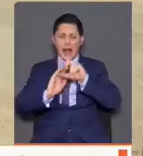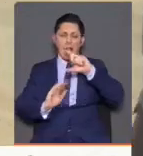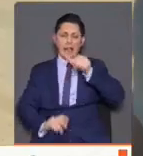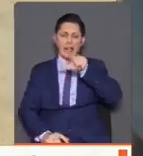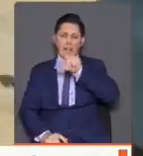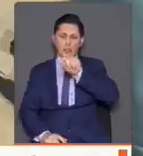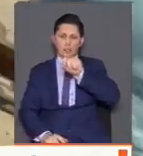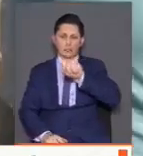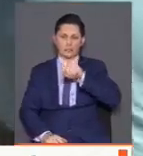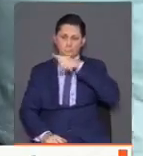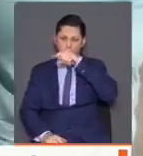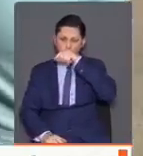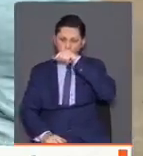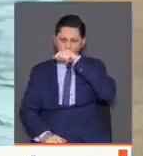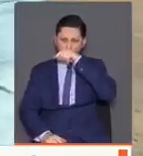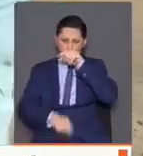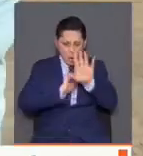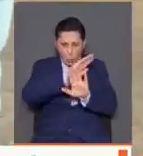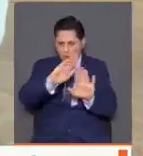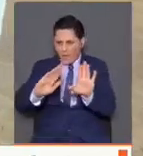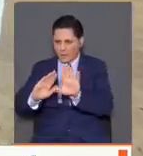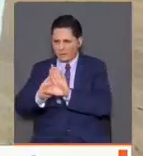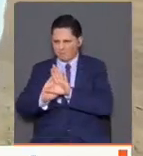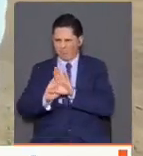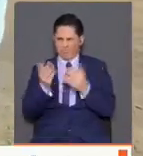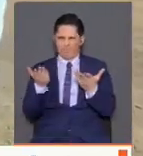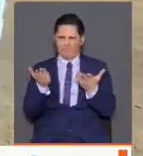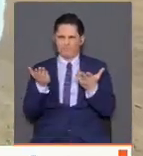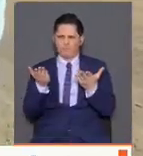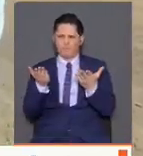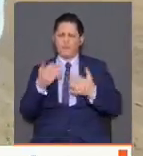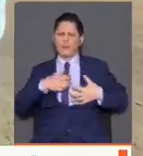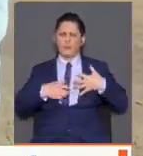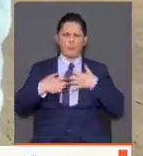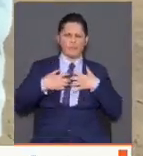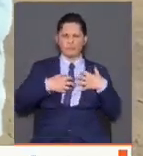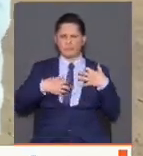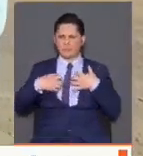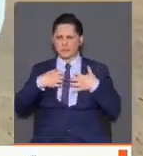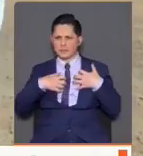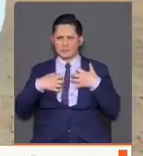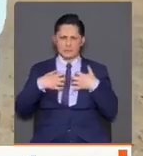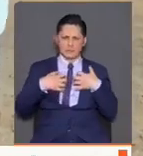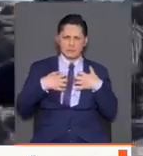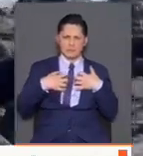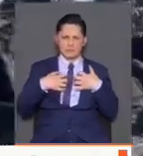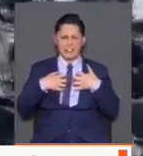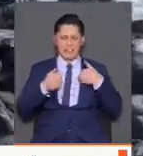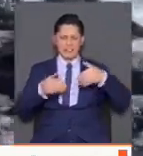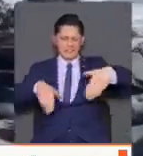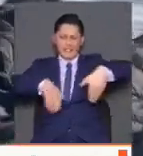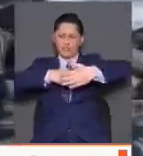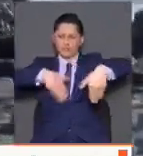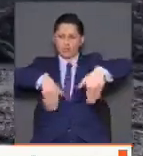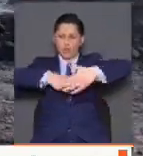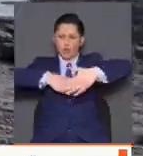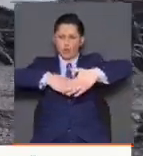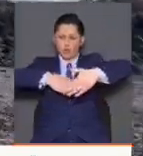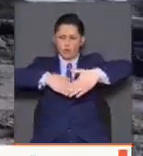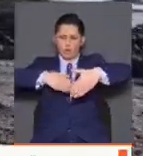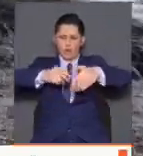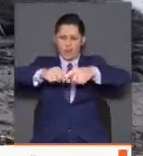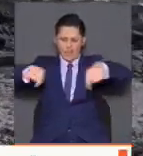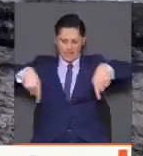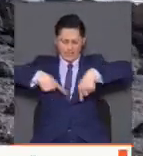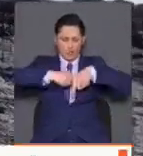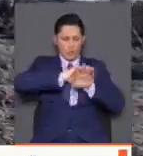que principalmente causa preocupación y molestia en los lugareños y autoridades, ya que el sector es una zona de protección